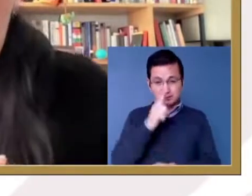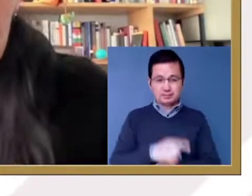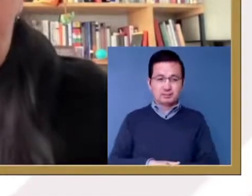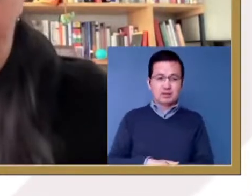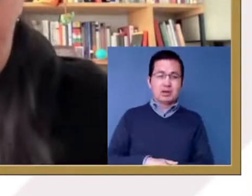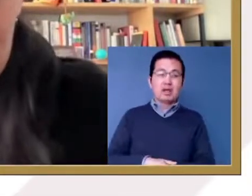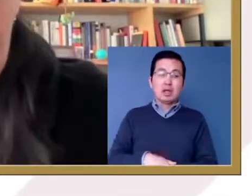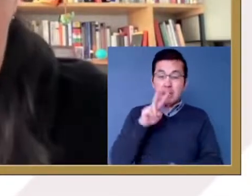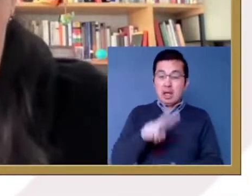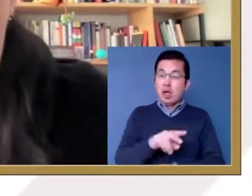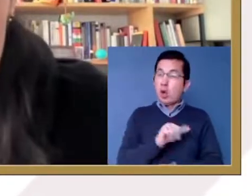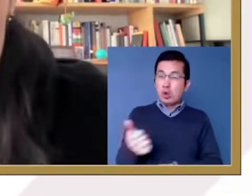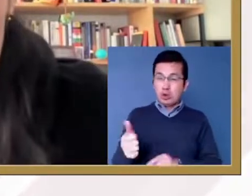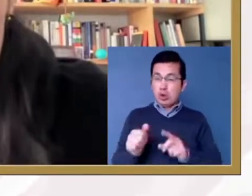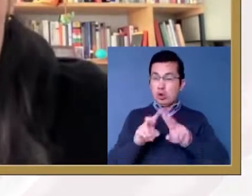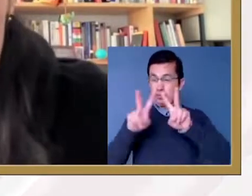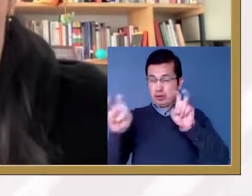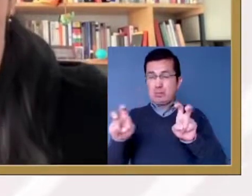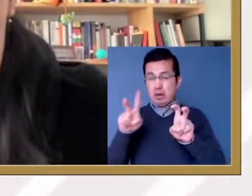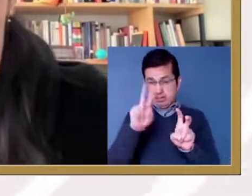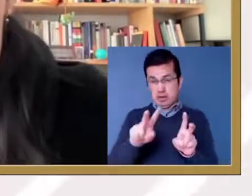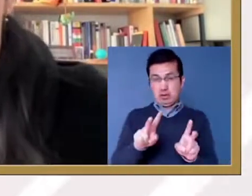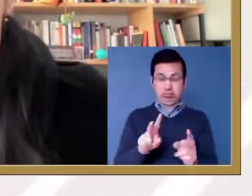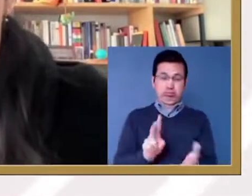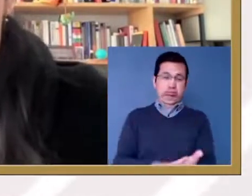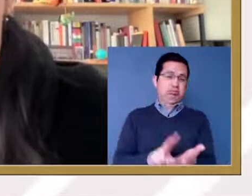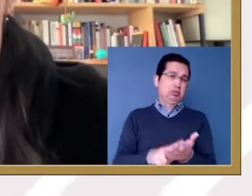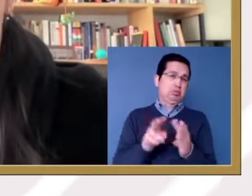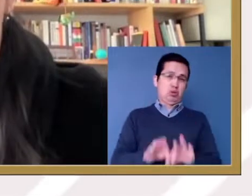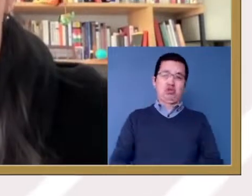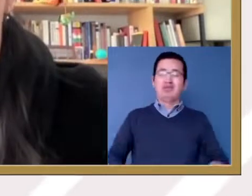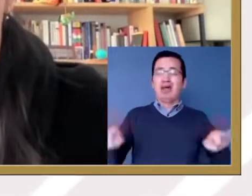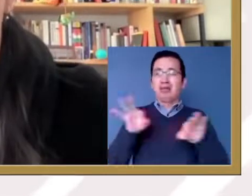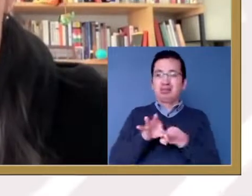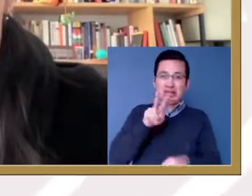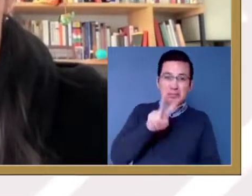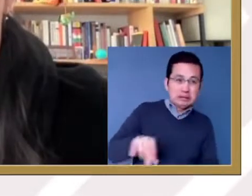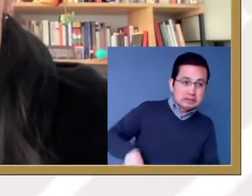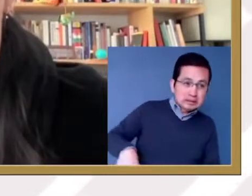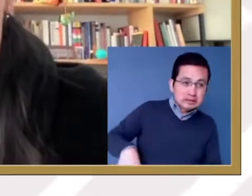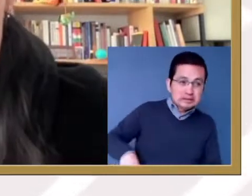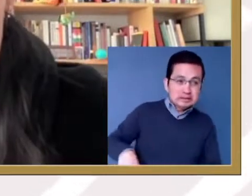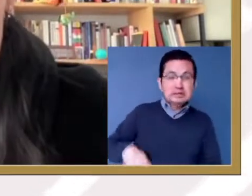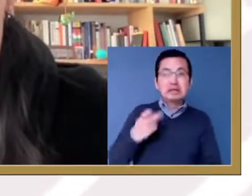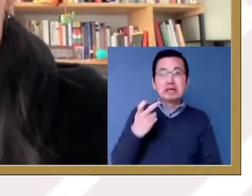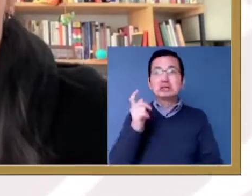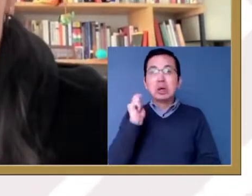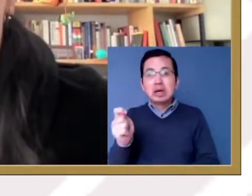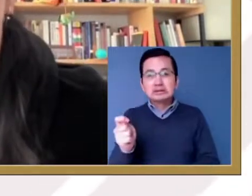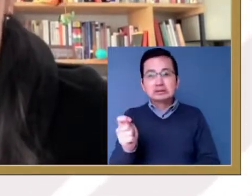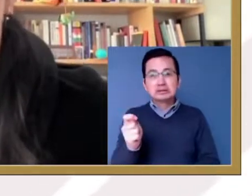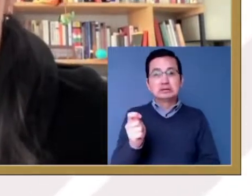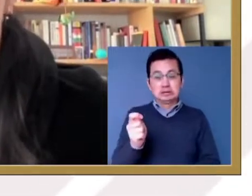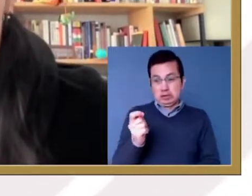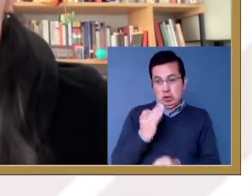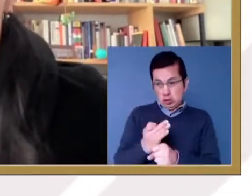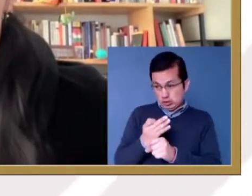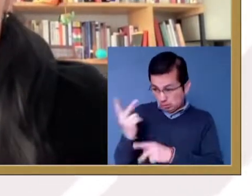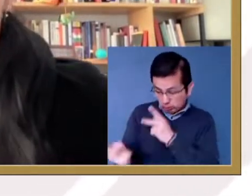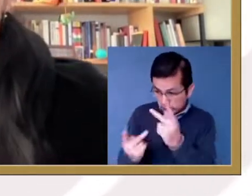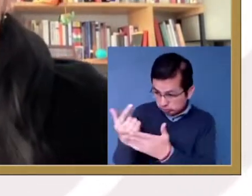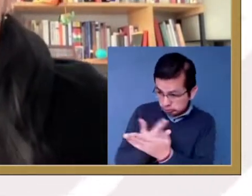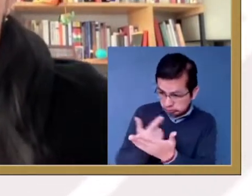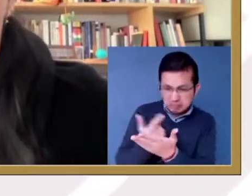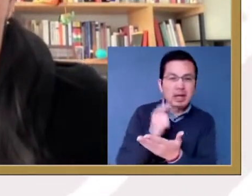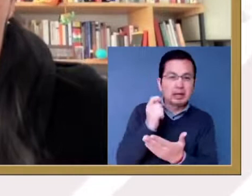muy importante, interesante de esta versión con respecto a las anteriores es la de las causas, ¿no?